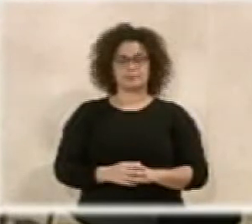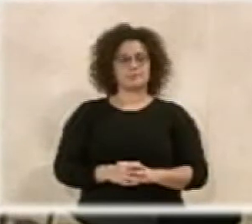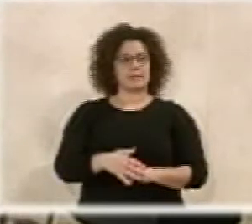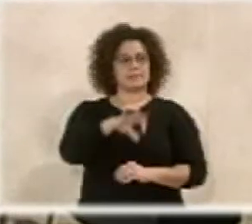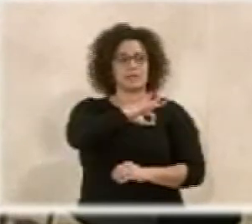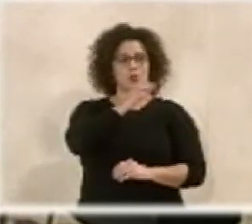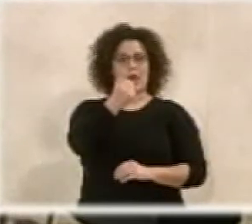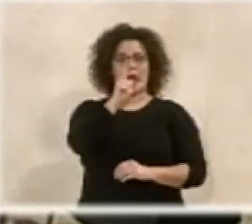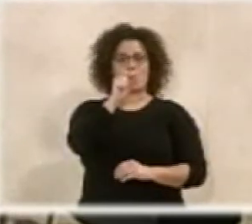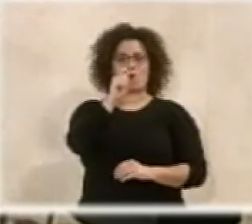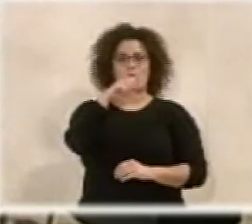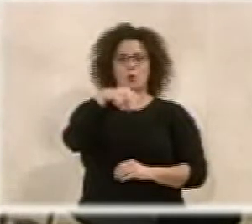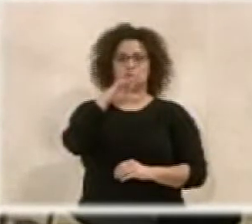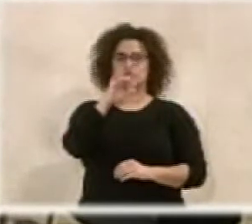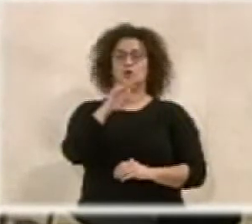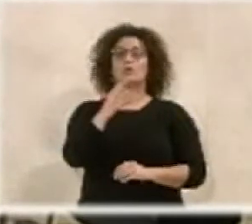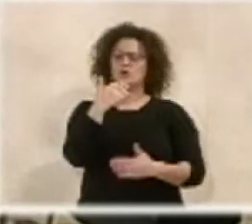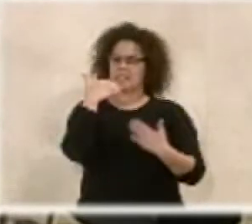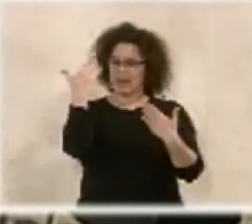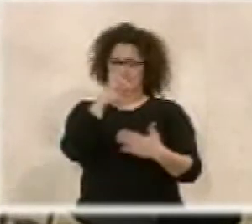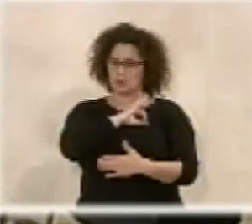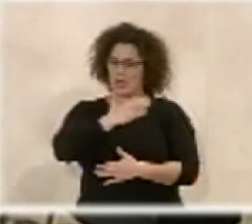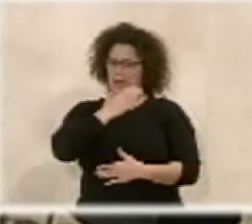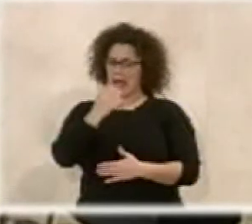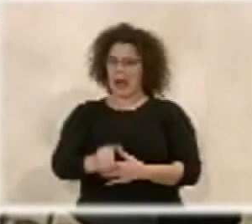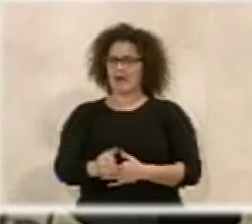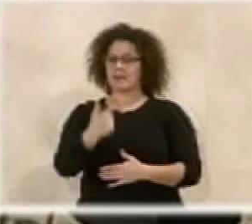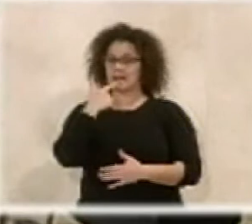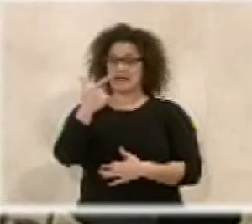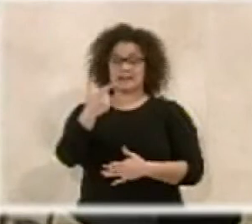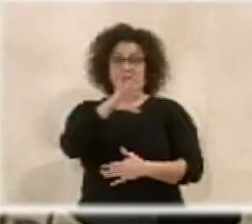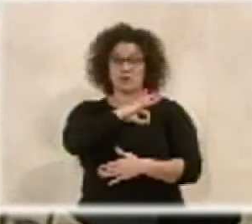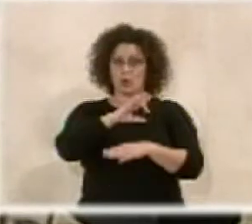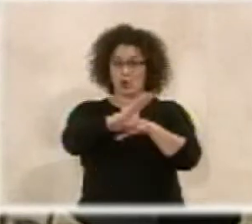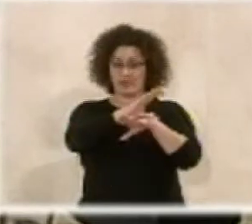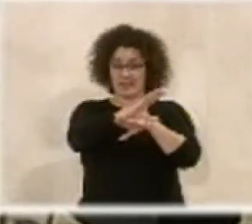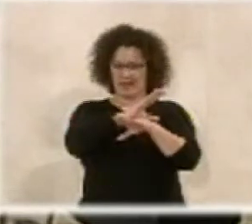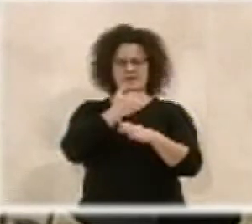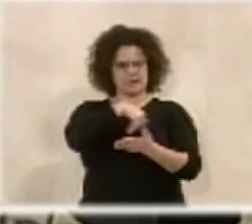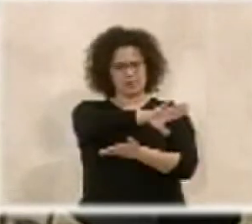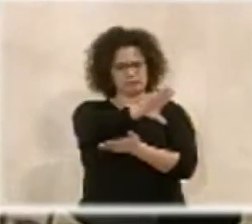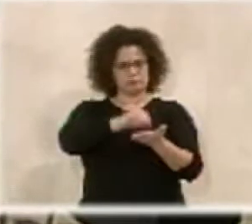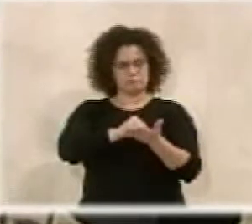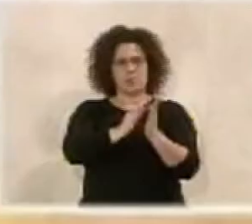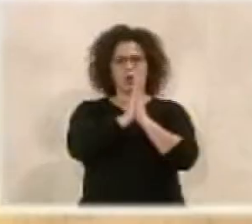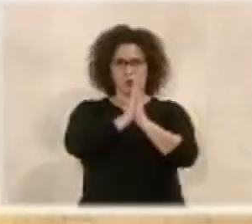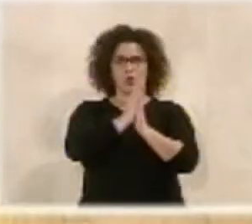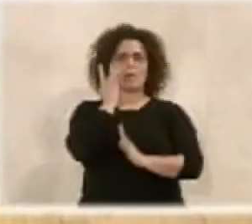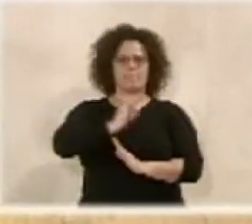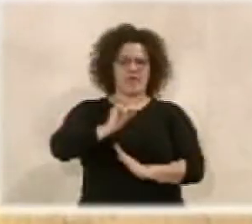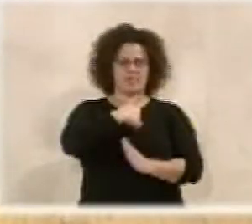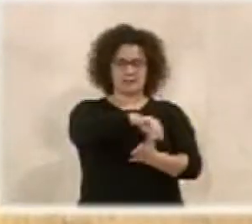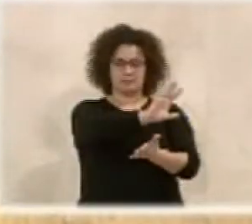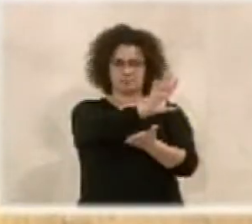Señor Alonso. Muchísimas gracias, señor alcalde. Decirle a los señores concejales que hemos tomado nota de los ruegos de limpieza que nos han